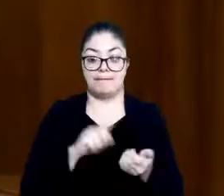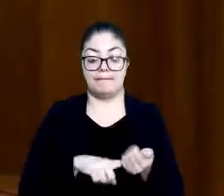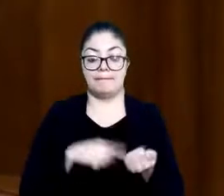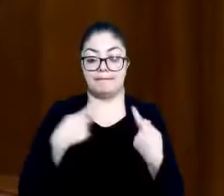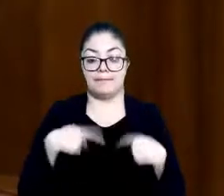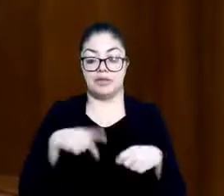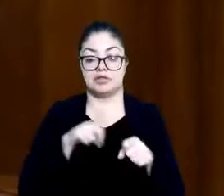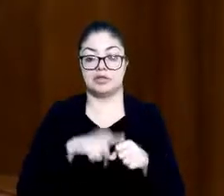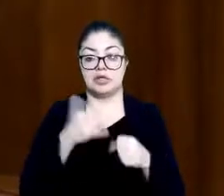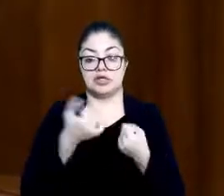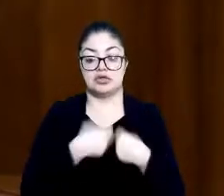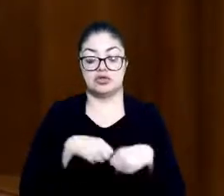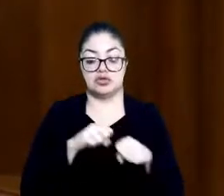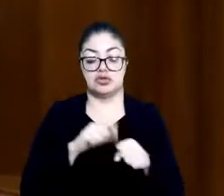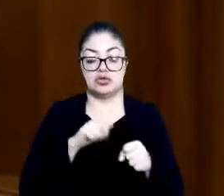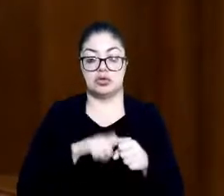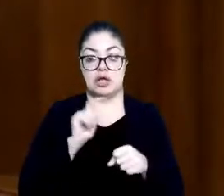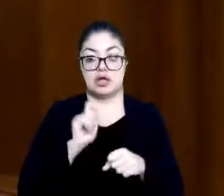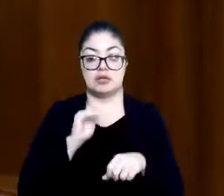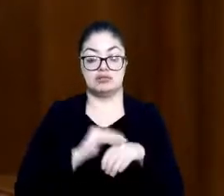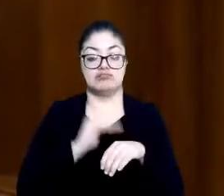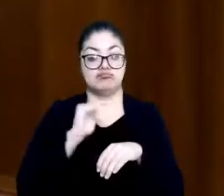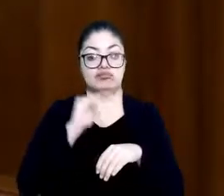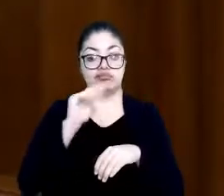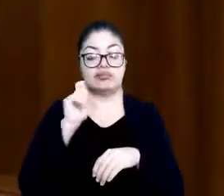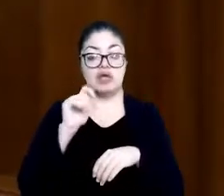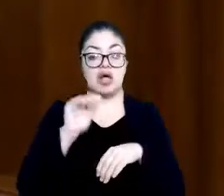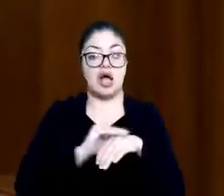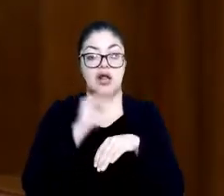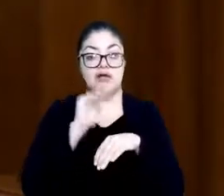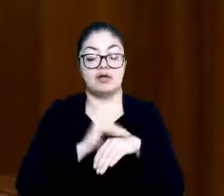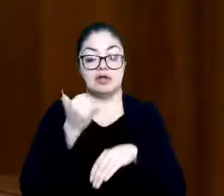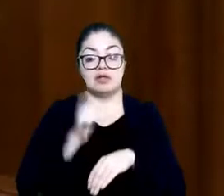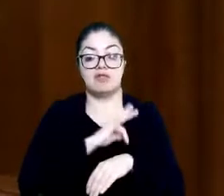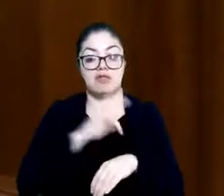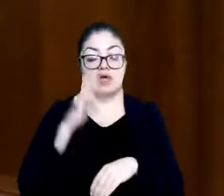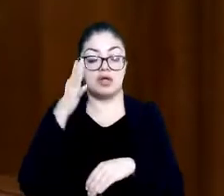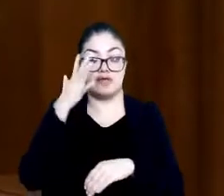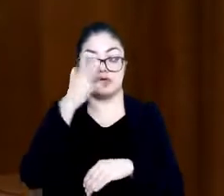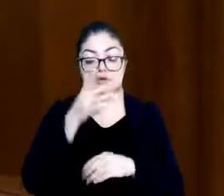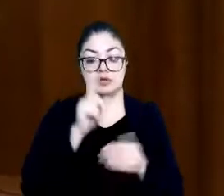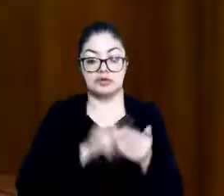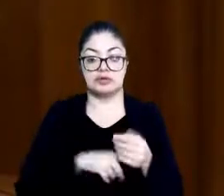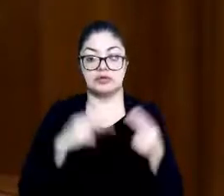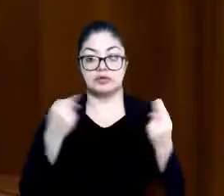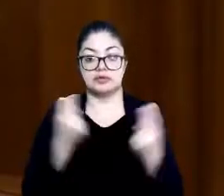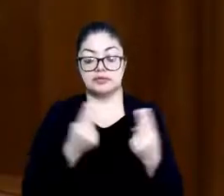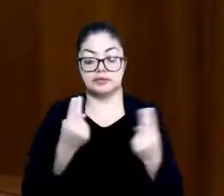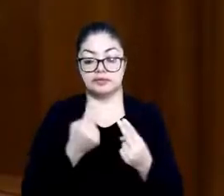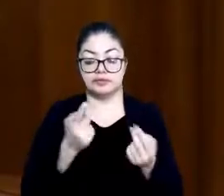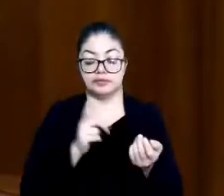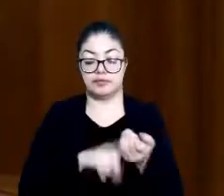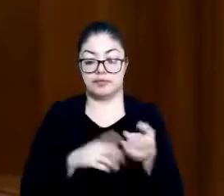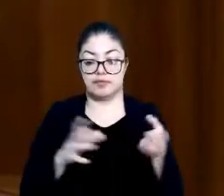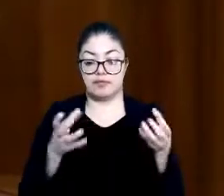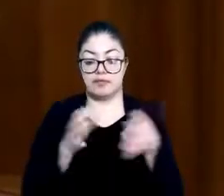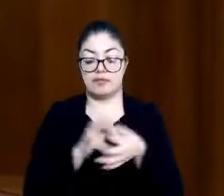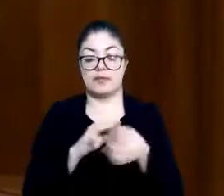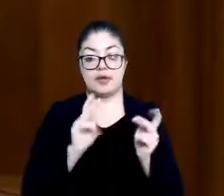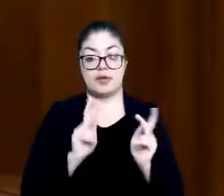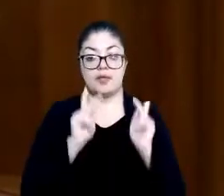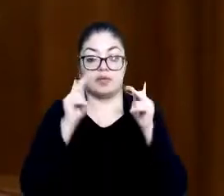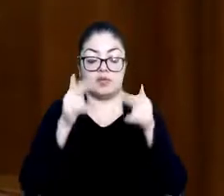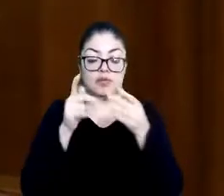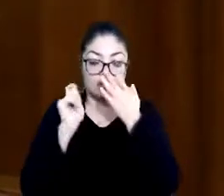y sociales, incrementando su nivel de calificación y posibilidad futura de ocupación, conformando un puente entre el